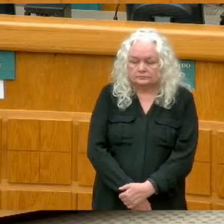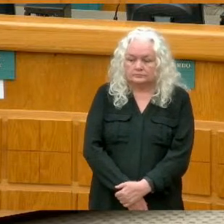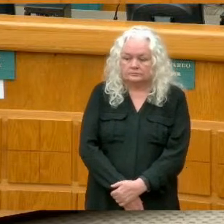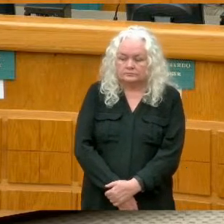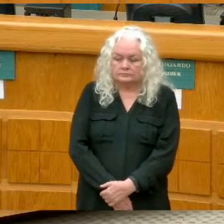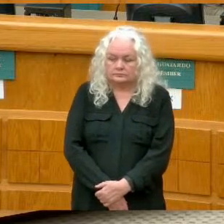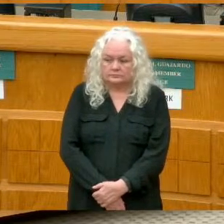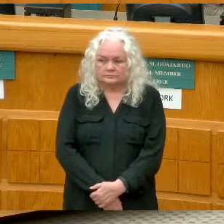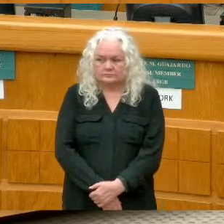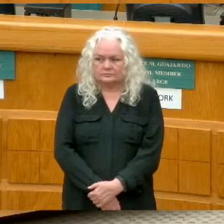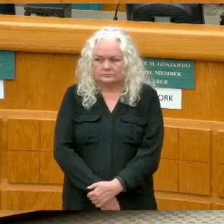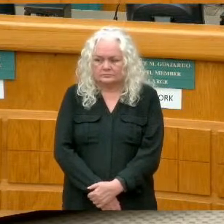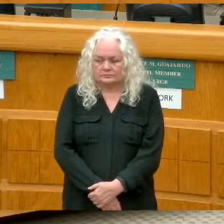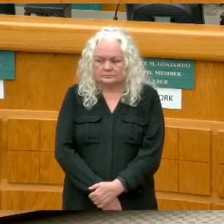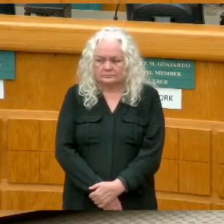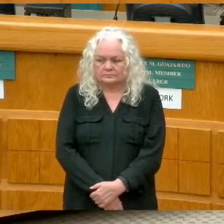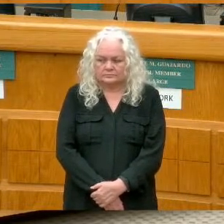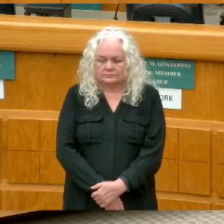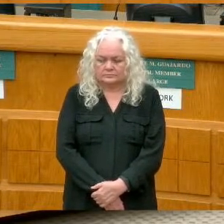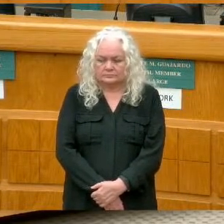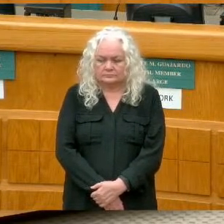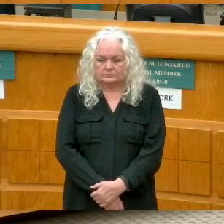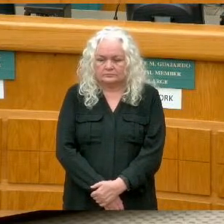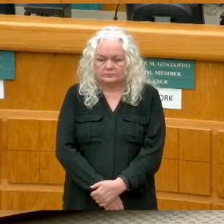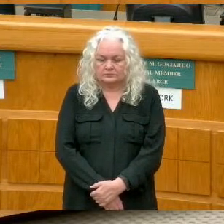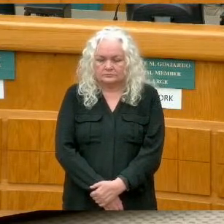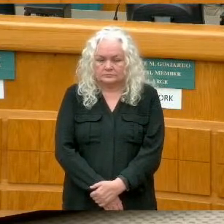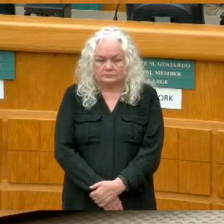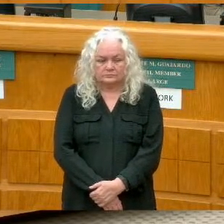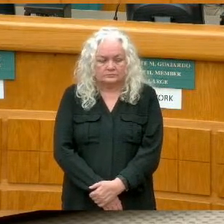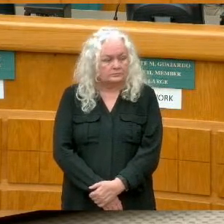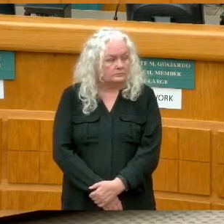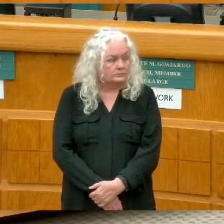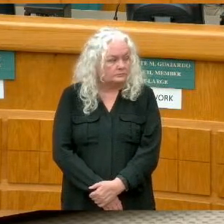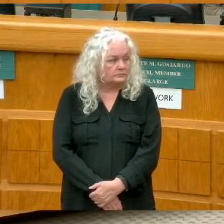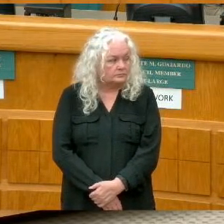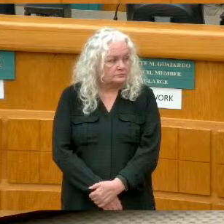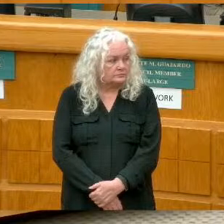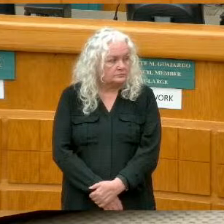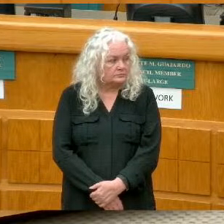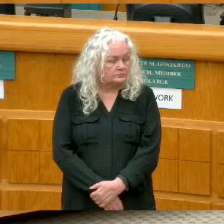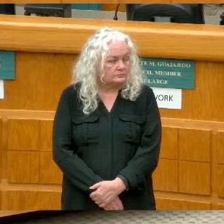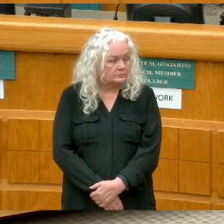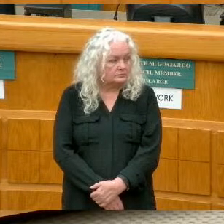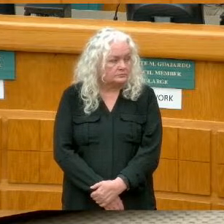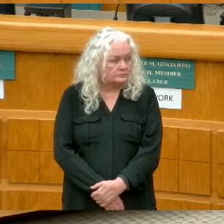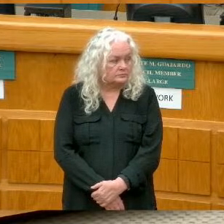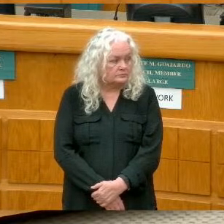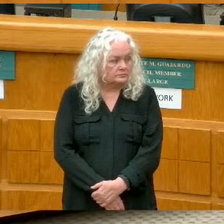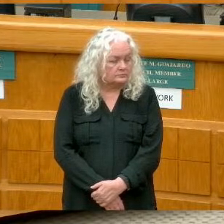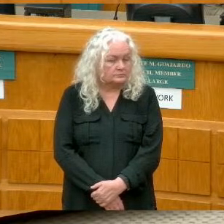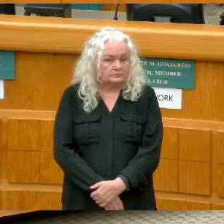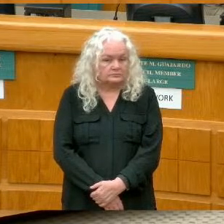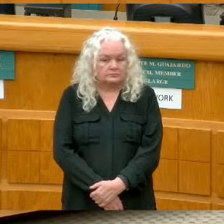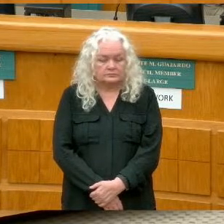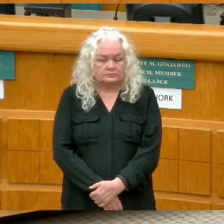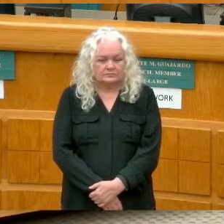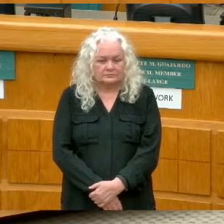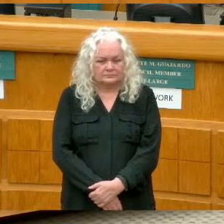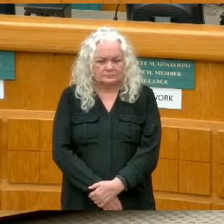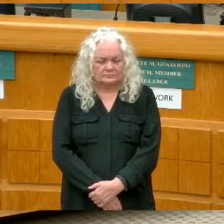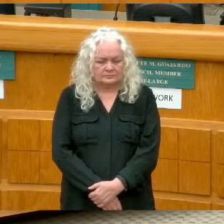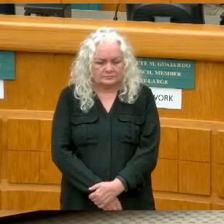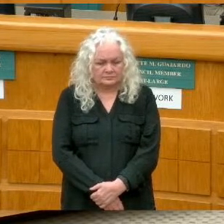más fácilmente si este está sucio o opte por usar un cubrebocas desechable. Le queremos recordar que siga tomando todas las medidas de